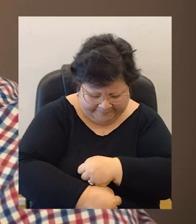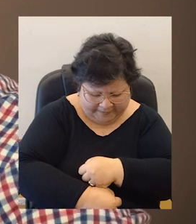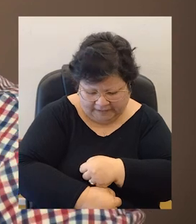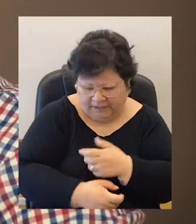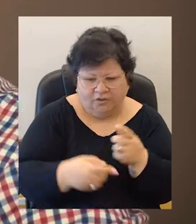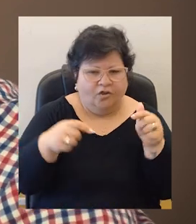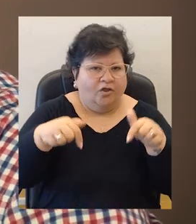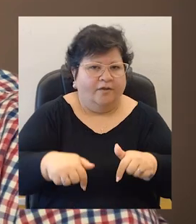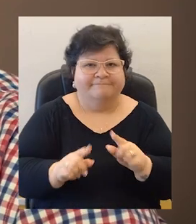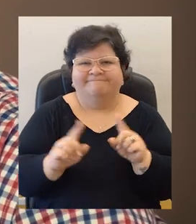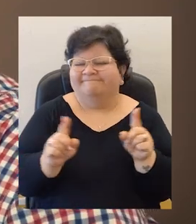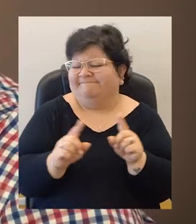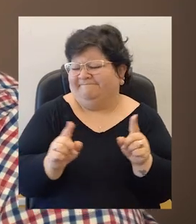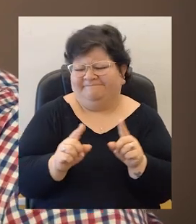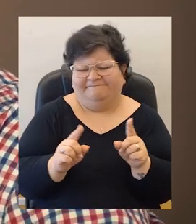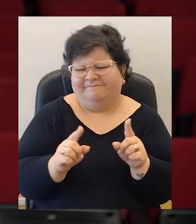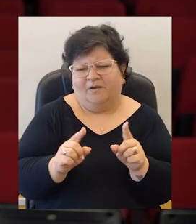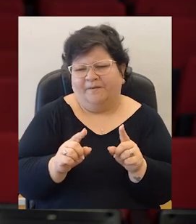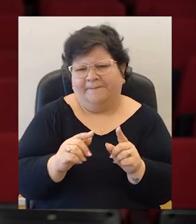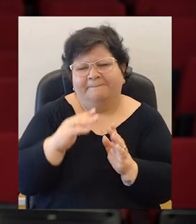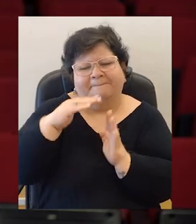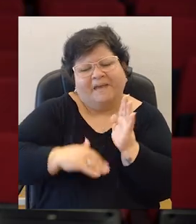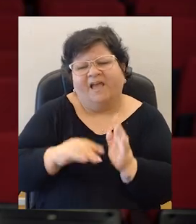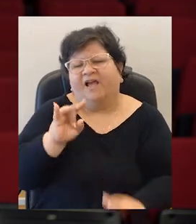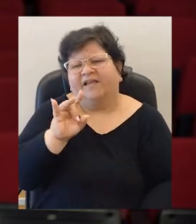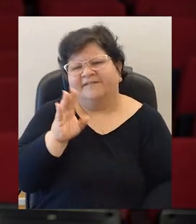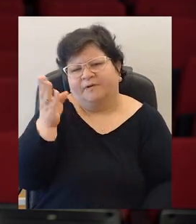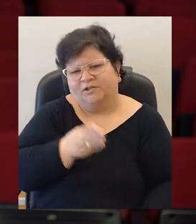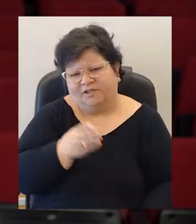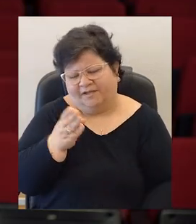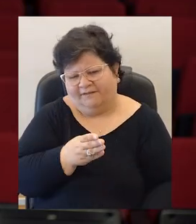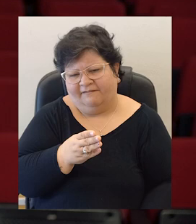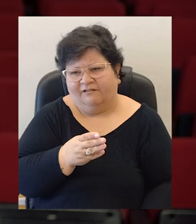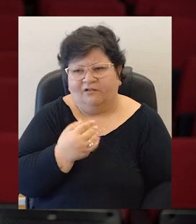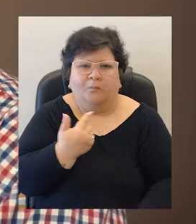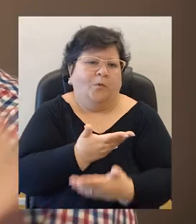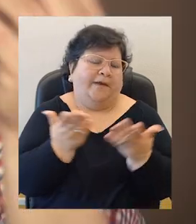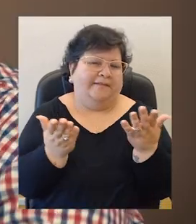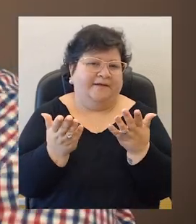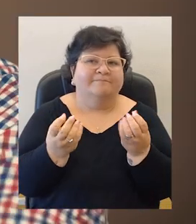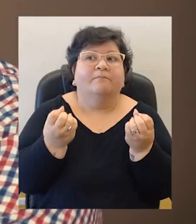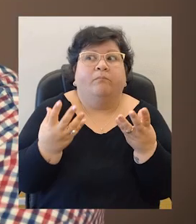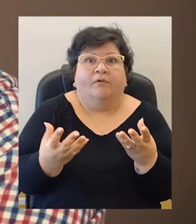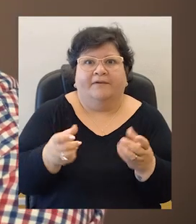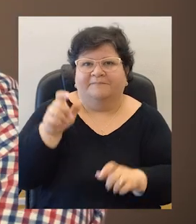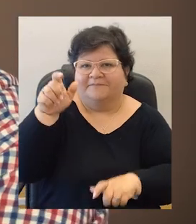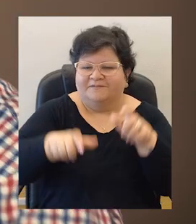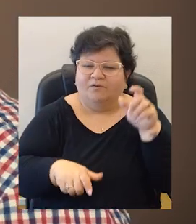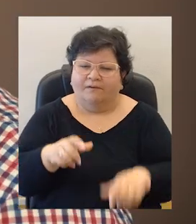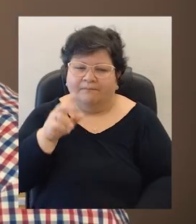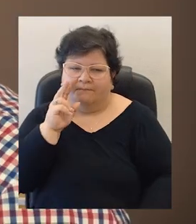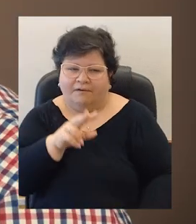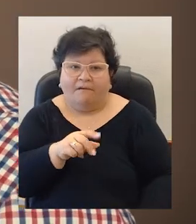poco menos el 15 por ciento se expone de esa manera porque eso también atrás depredadores de esas situaciones